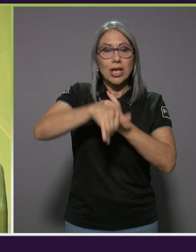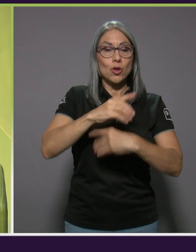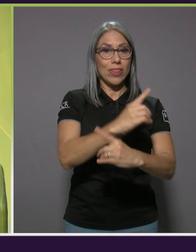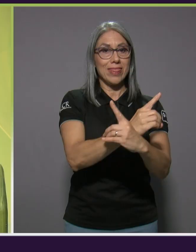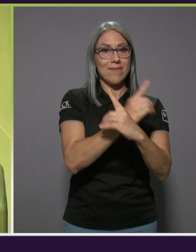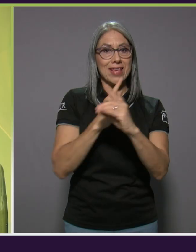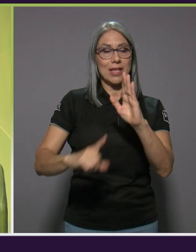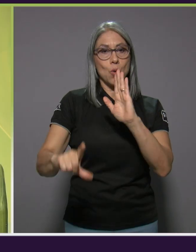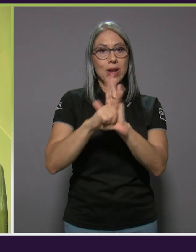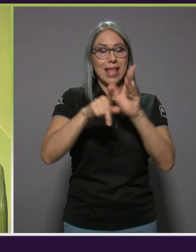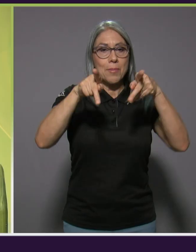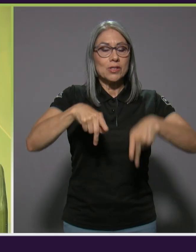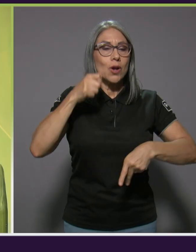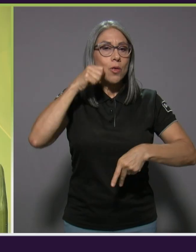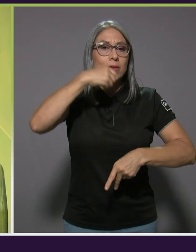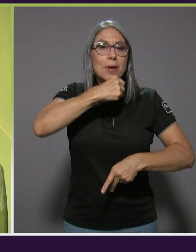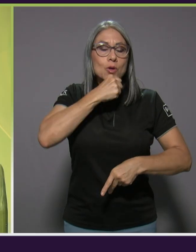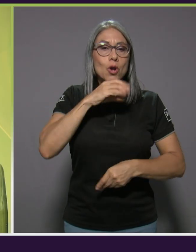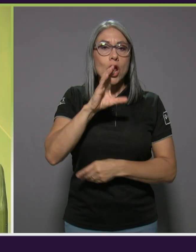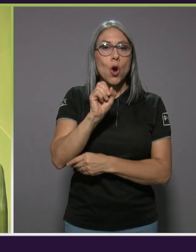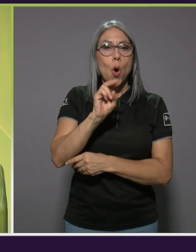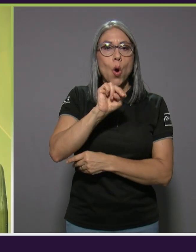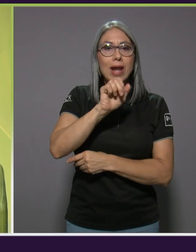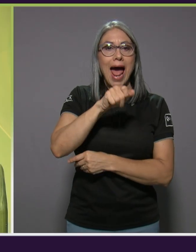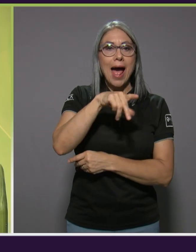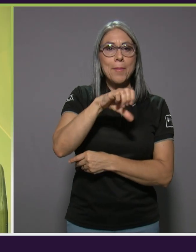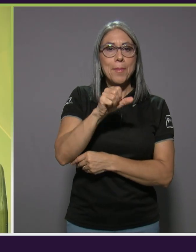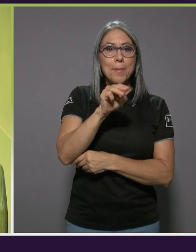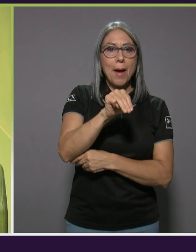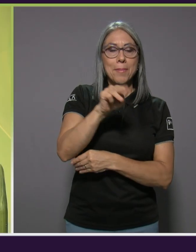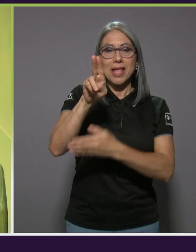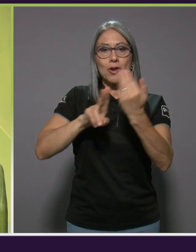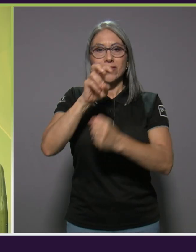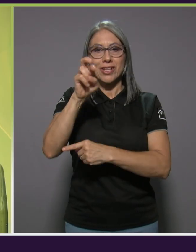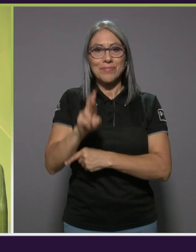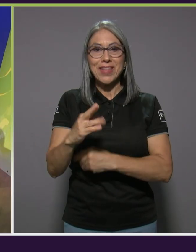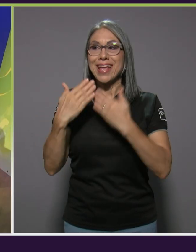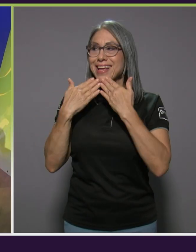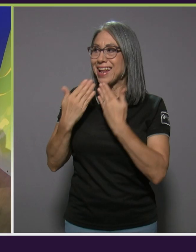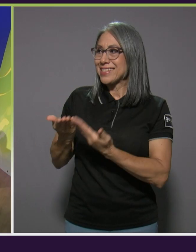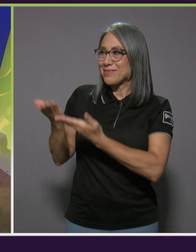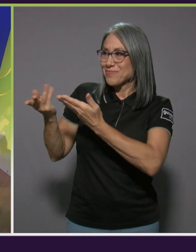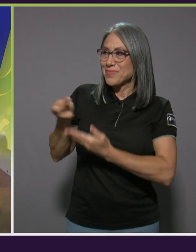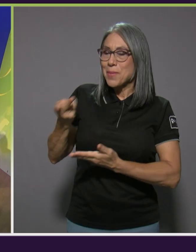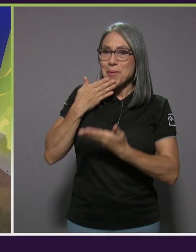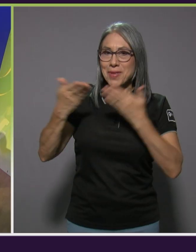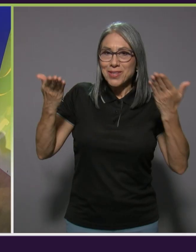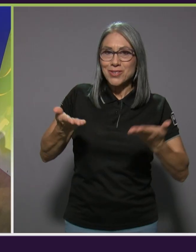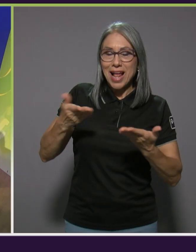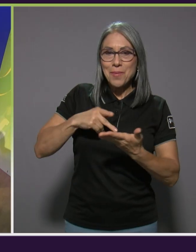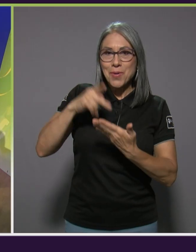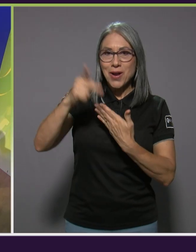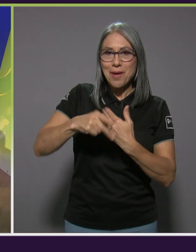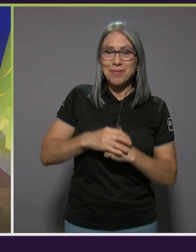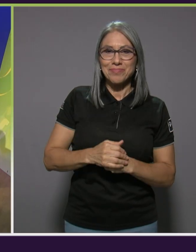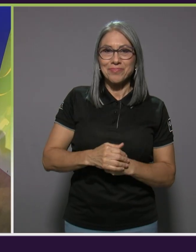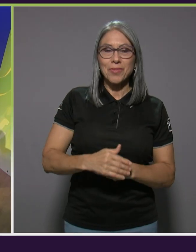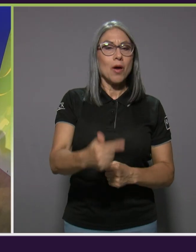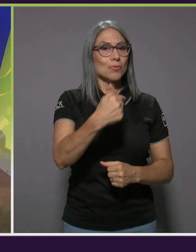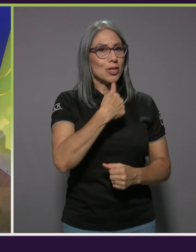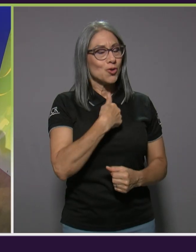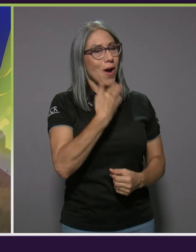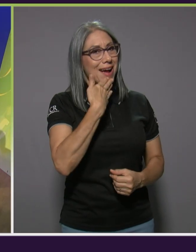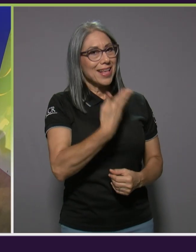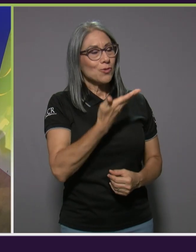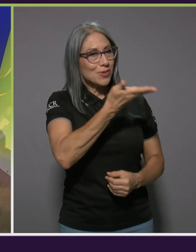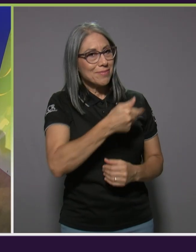adulta mayor del CONAPAM y la Universidad de Costa Rica. Muchas gracias, Marco y Juan Carlos, por acompañarnos. Bienvenidos al programa. El agradecido soy yo, más bien